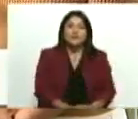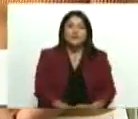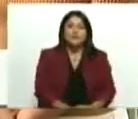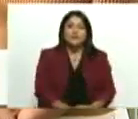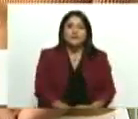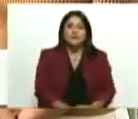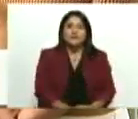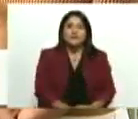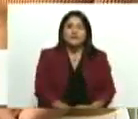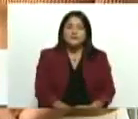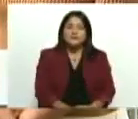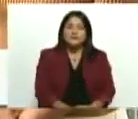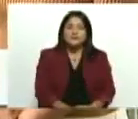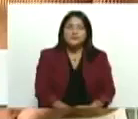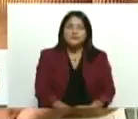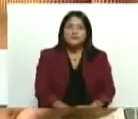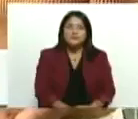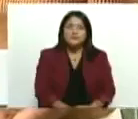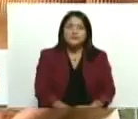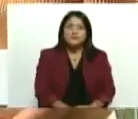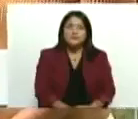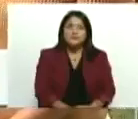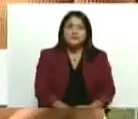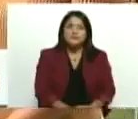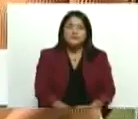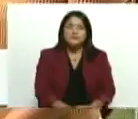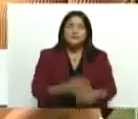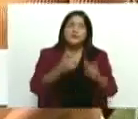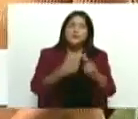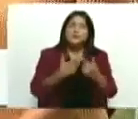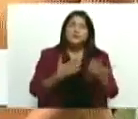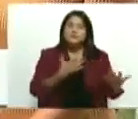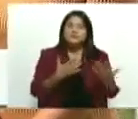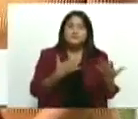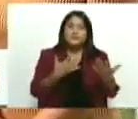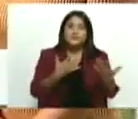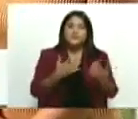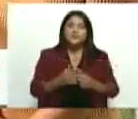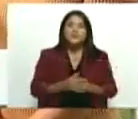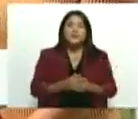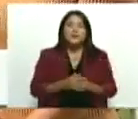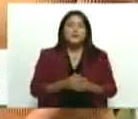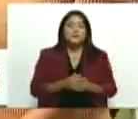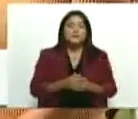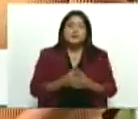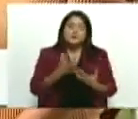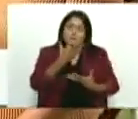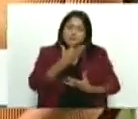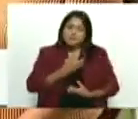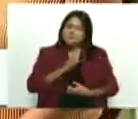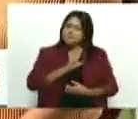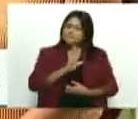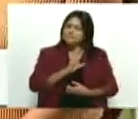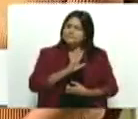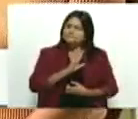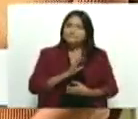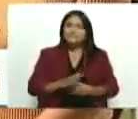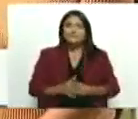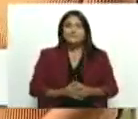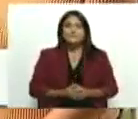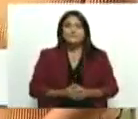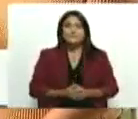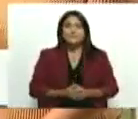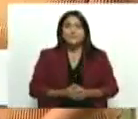quepa ningún lugar a la duda, para que no quepa ningún espacio para la tristeza, y muy por el contrario, para que